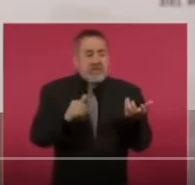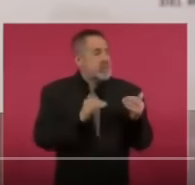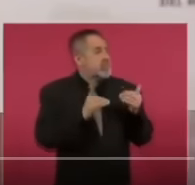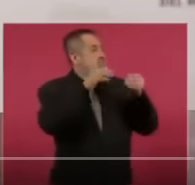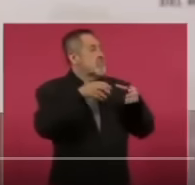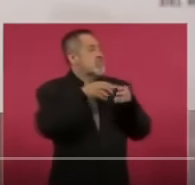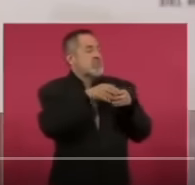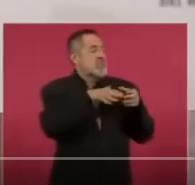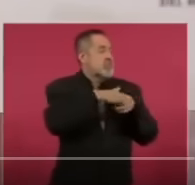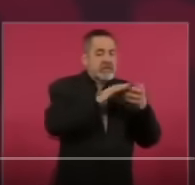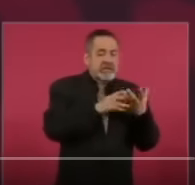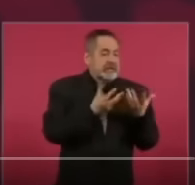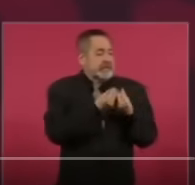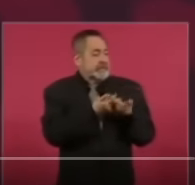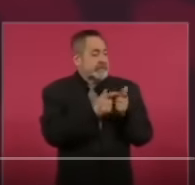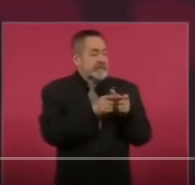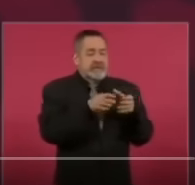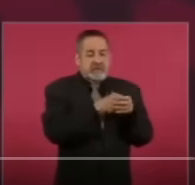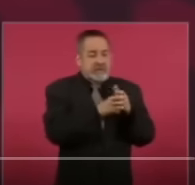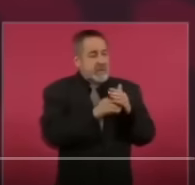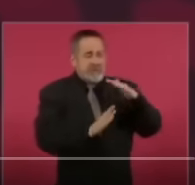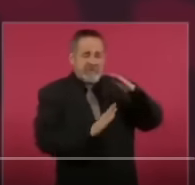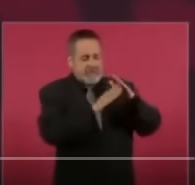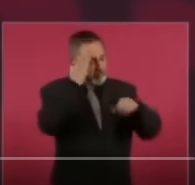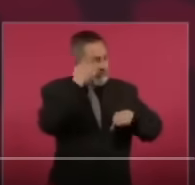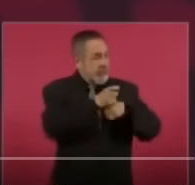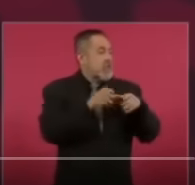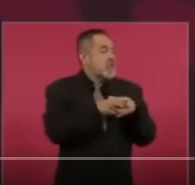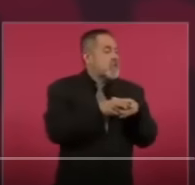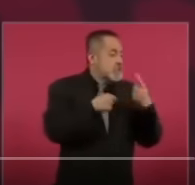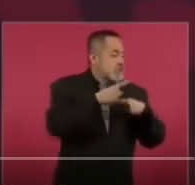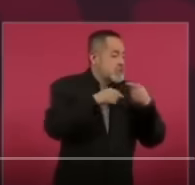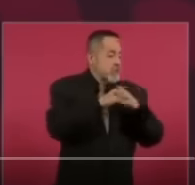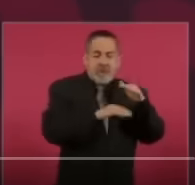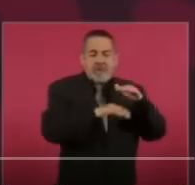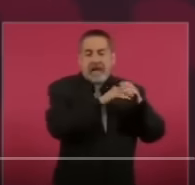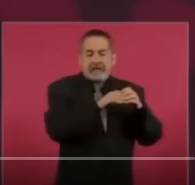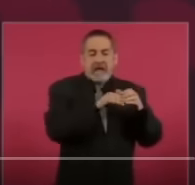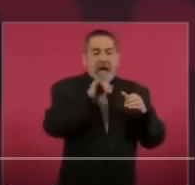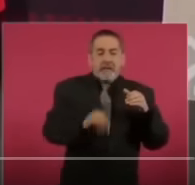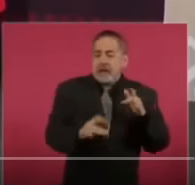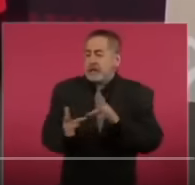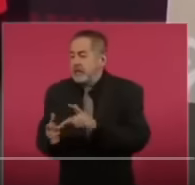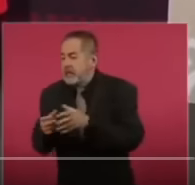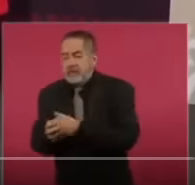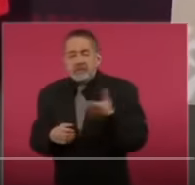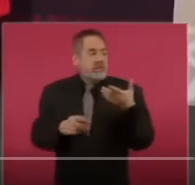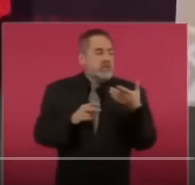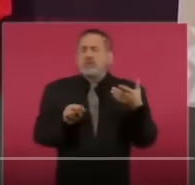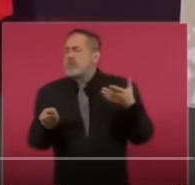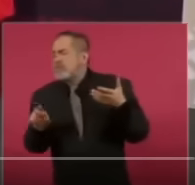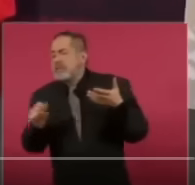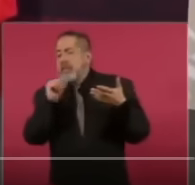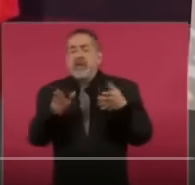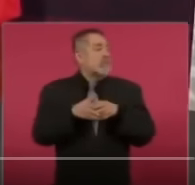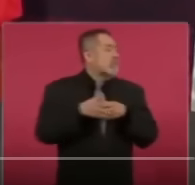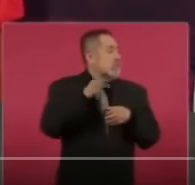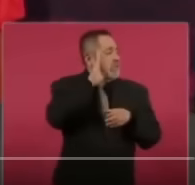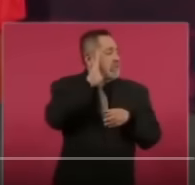por las nubes, en la élite, en el pináculo, arriba, ni voltean a ver al pueblo,